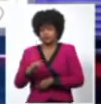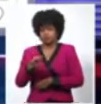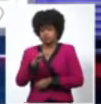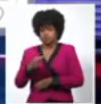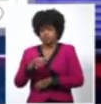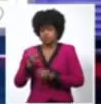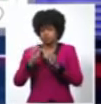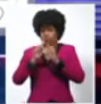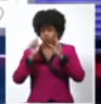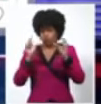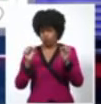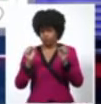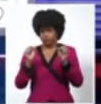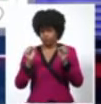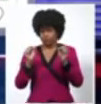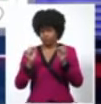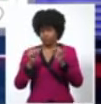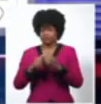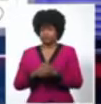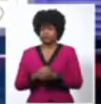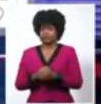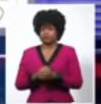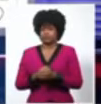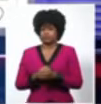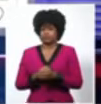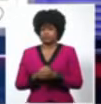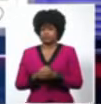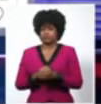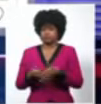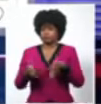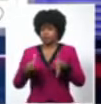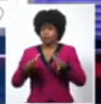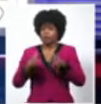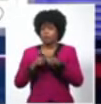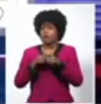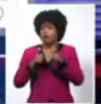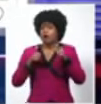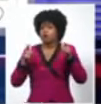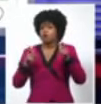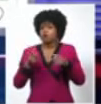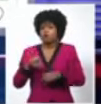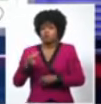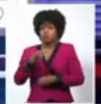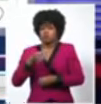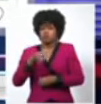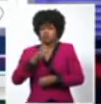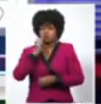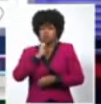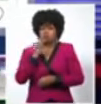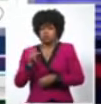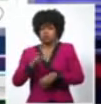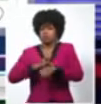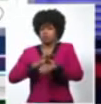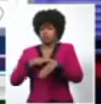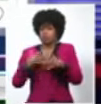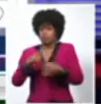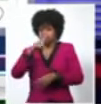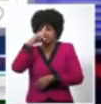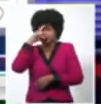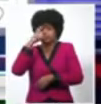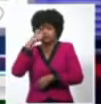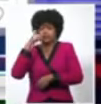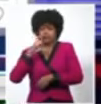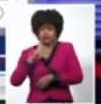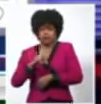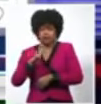de estos casos, bueno, vamos a decir que la prevalencia en el caso de los municipios que más reportan casos, Santa Clara, Habana del Este y Centro